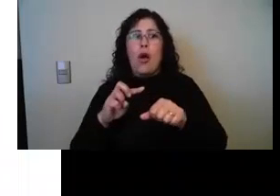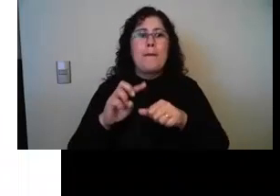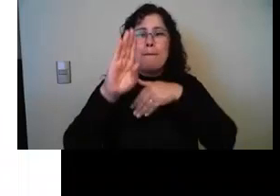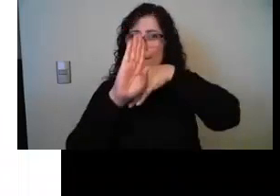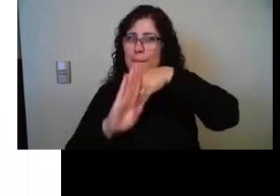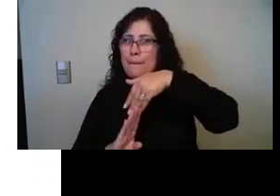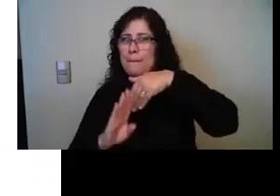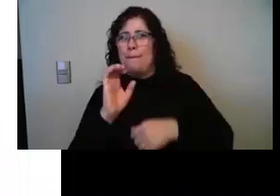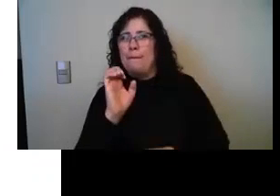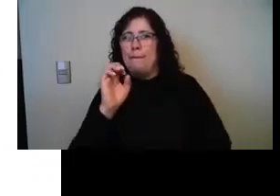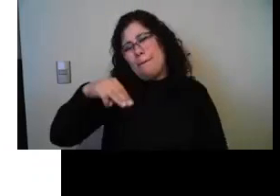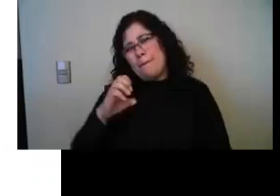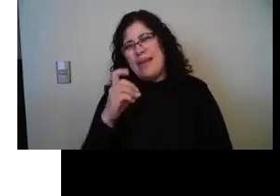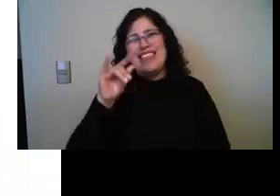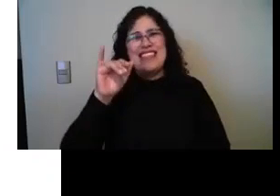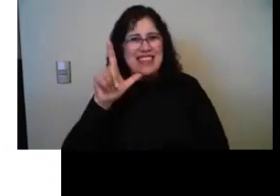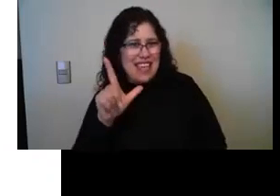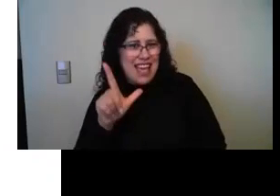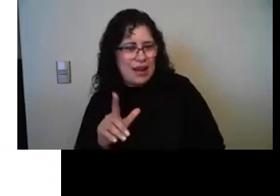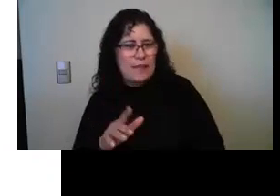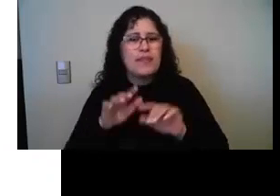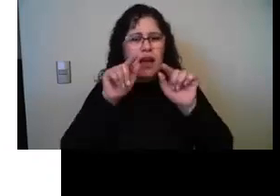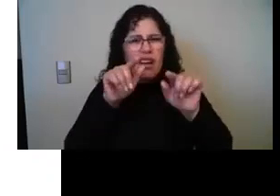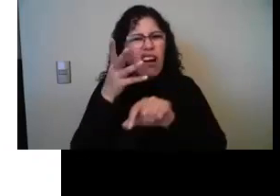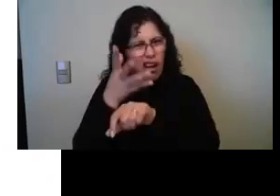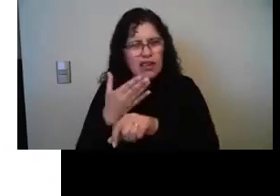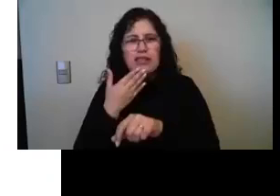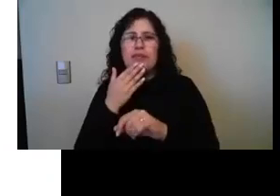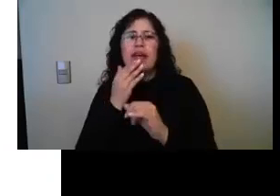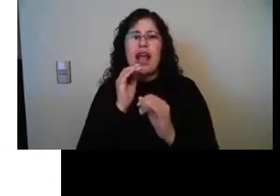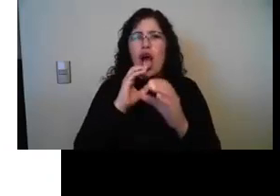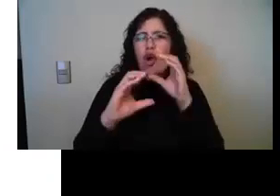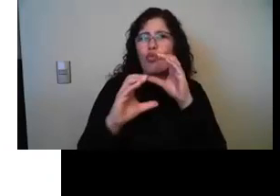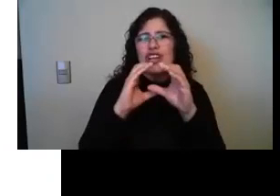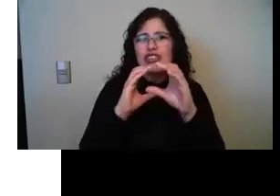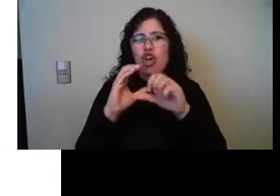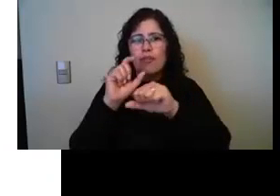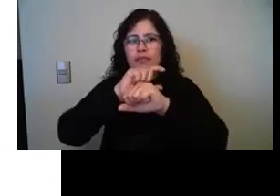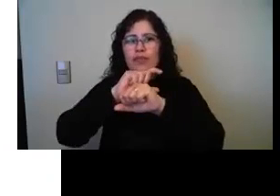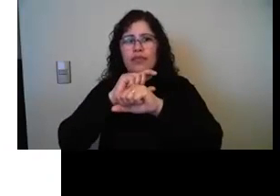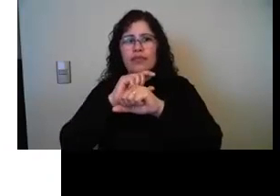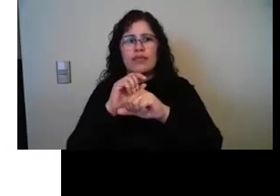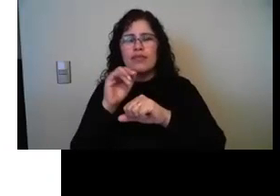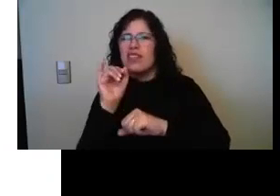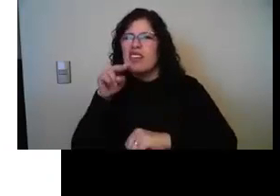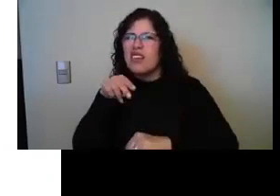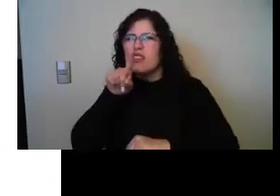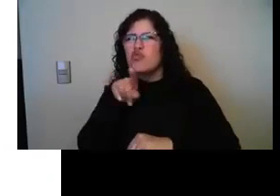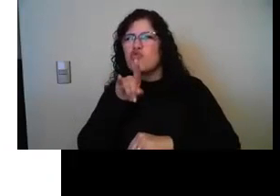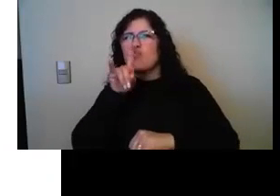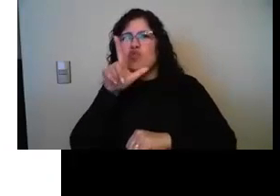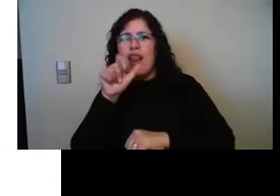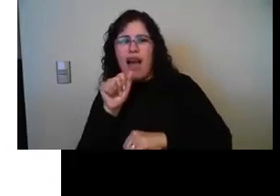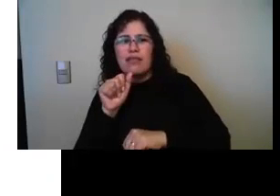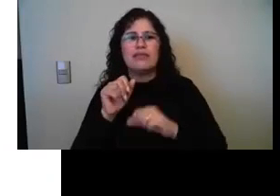una comunicación entre la corteza de la ínsula, del lóbulo de la ínsula, y